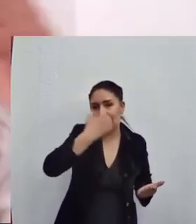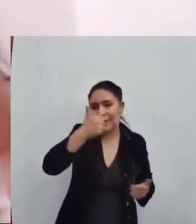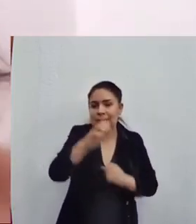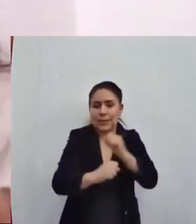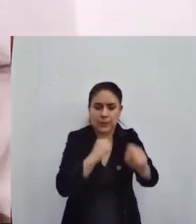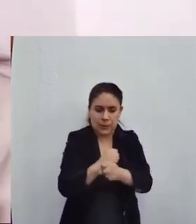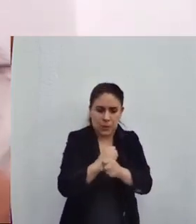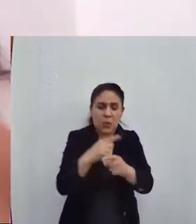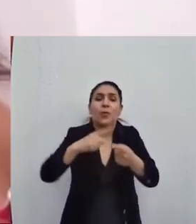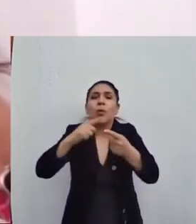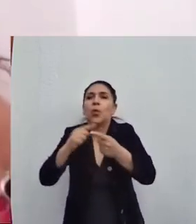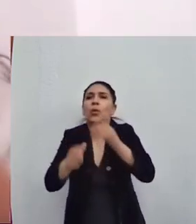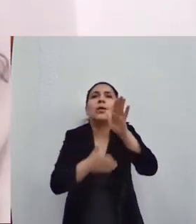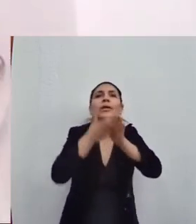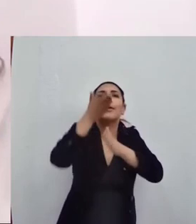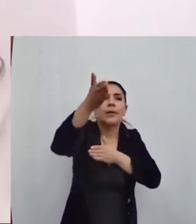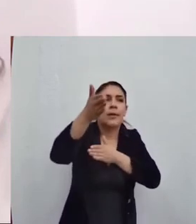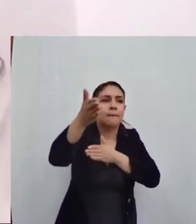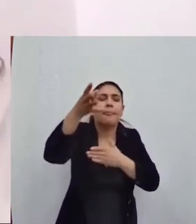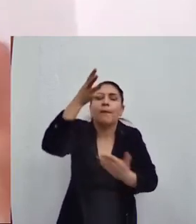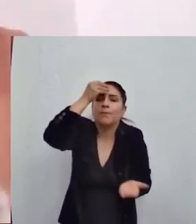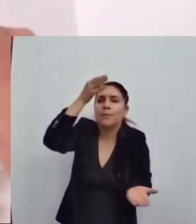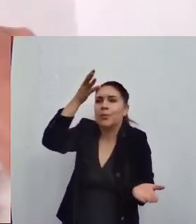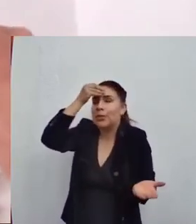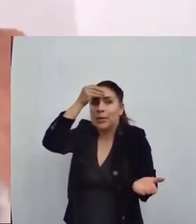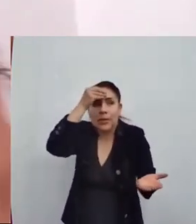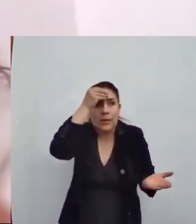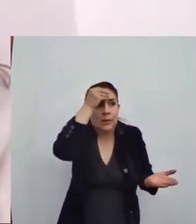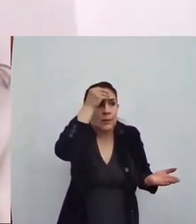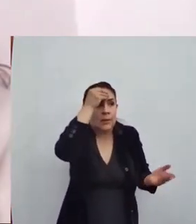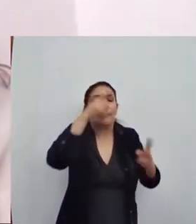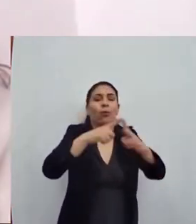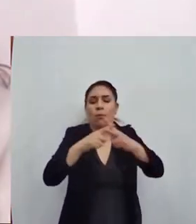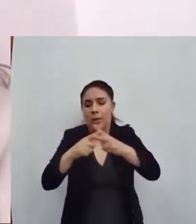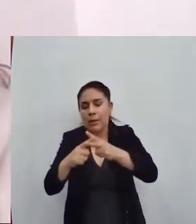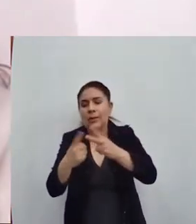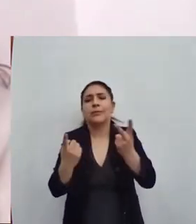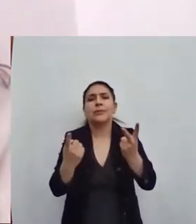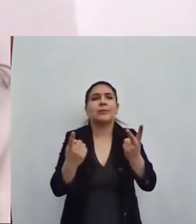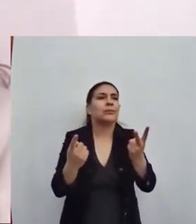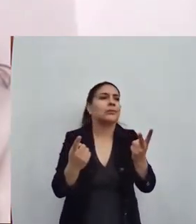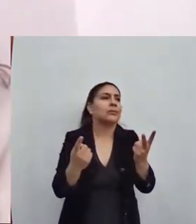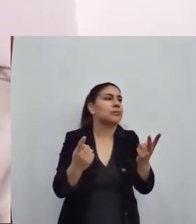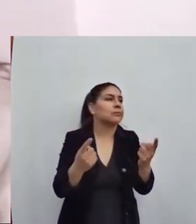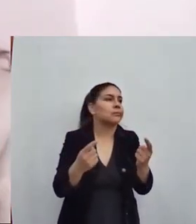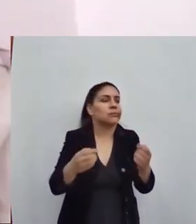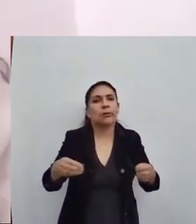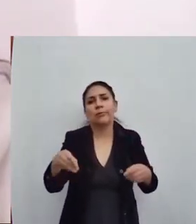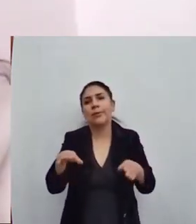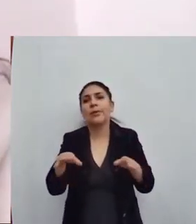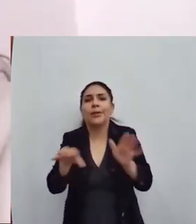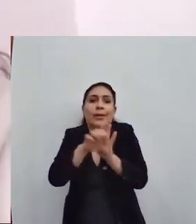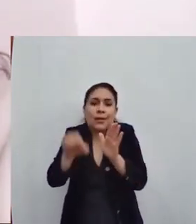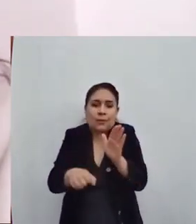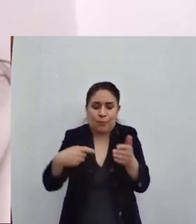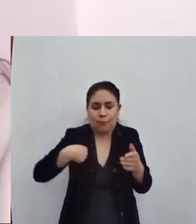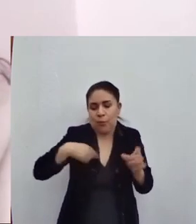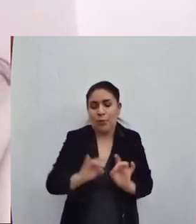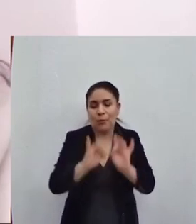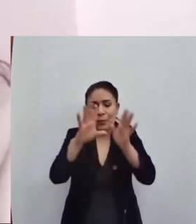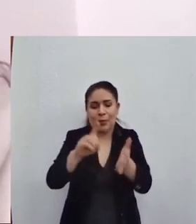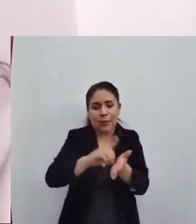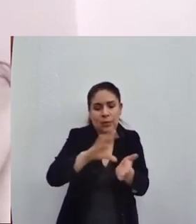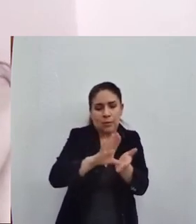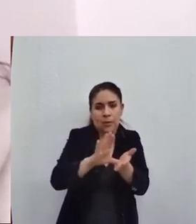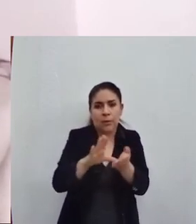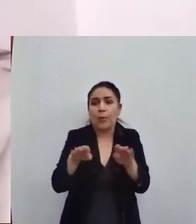más 2, que aprendas de escalas, que aprendas de cómo tienes que movilizar tu silla de ruedas, cómo puedes entrenarte